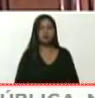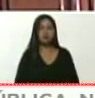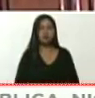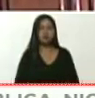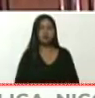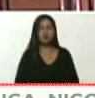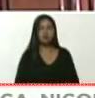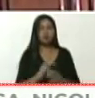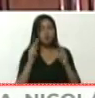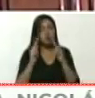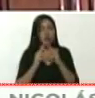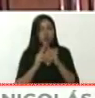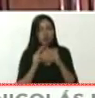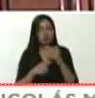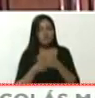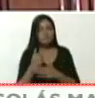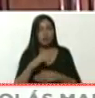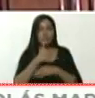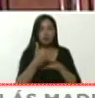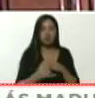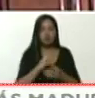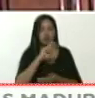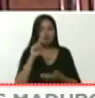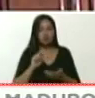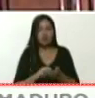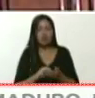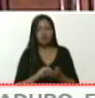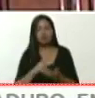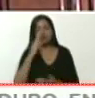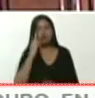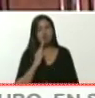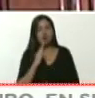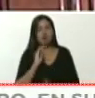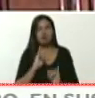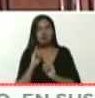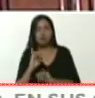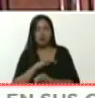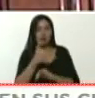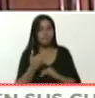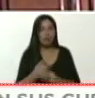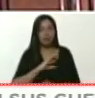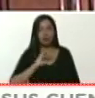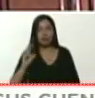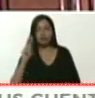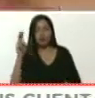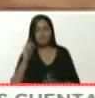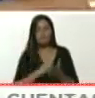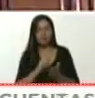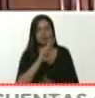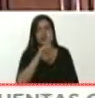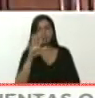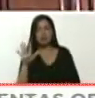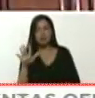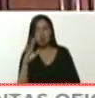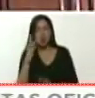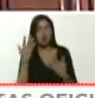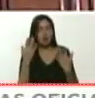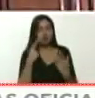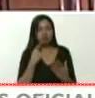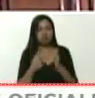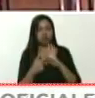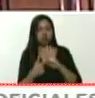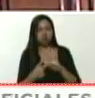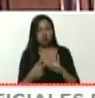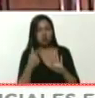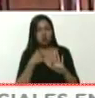con conocimiento, con el proyecto nacional Simón Bolívar, con el plan de la patria 2025 en la mano. Aquí